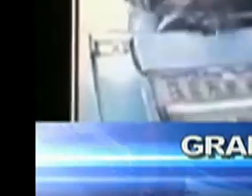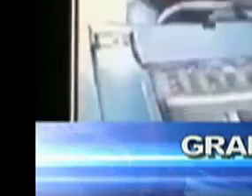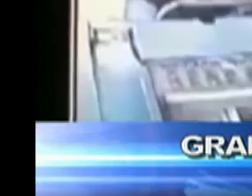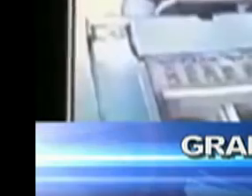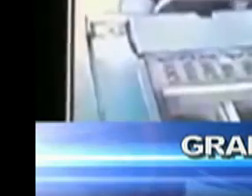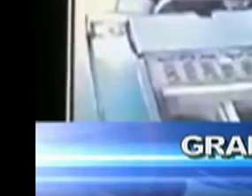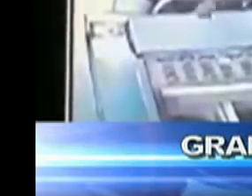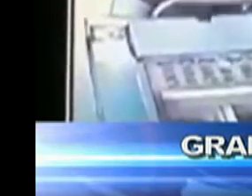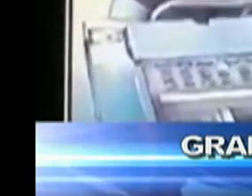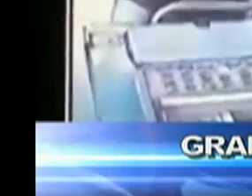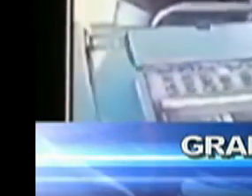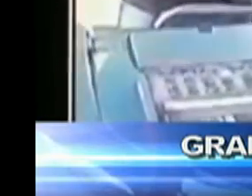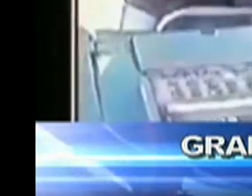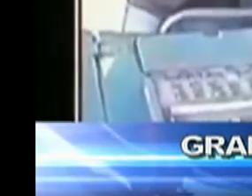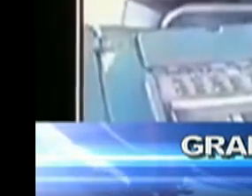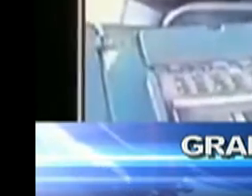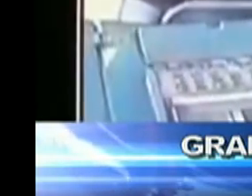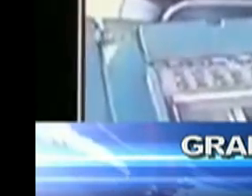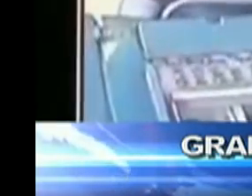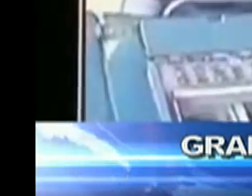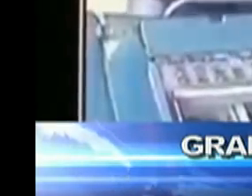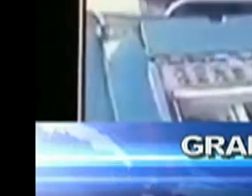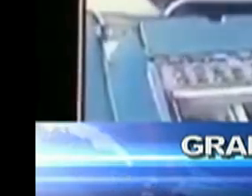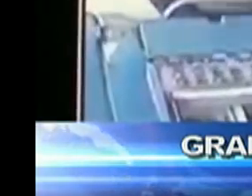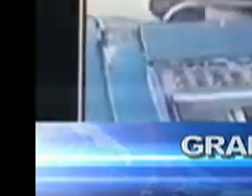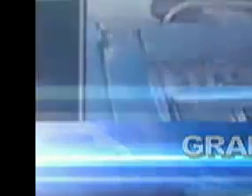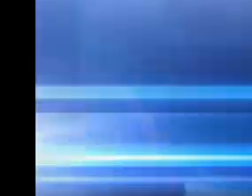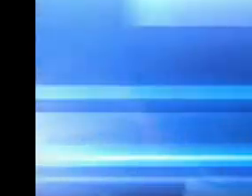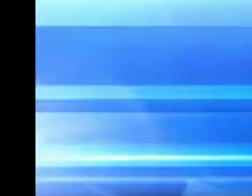en Guayaquil.